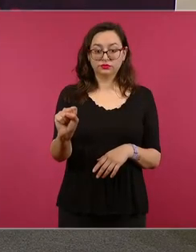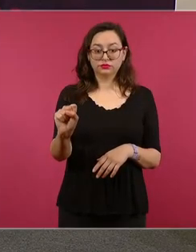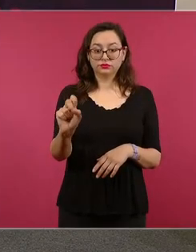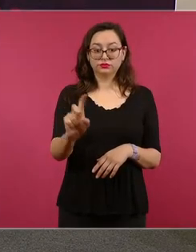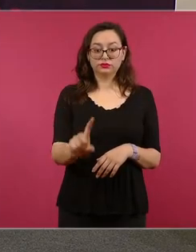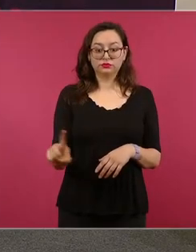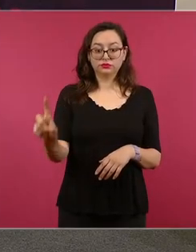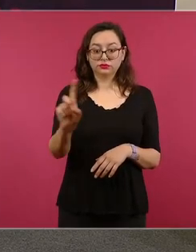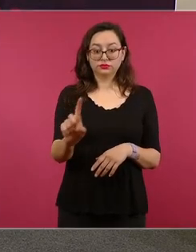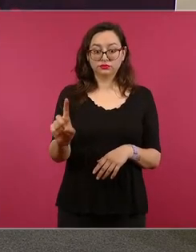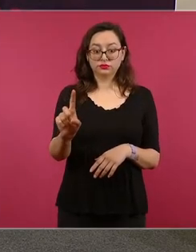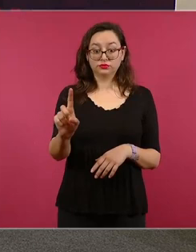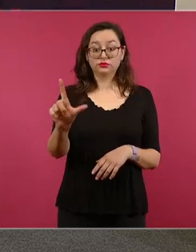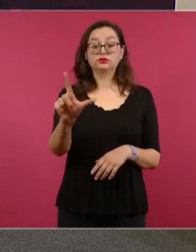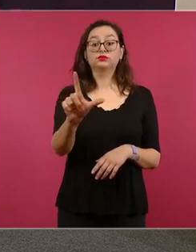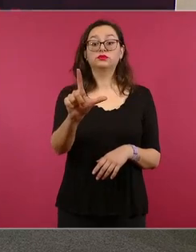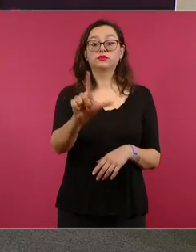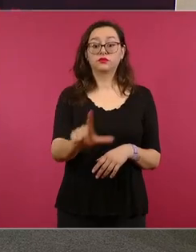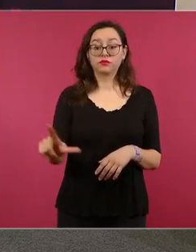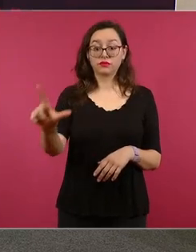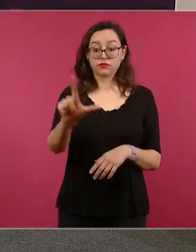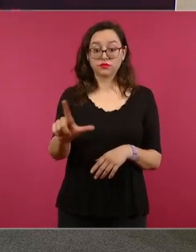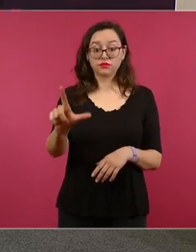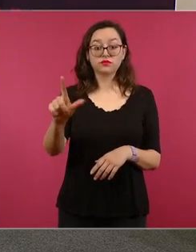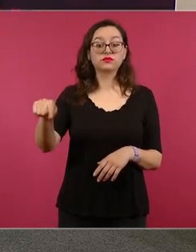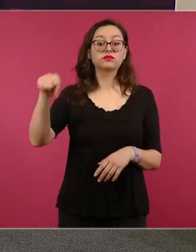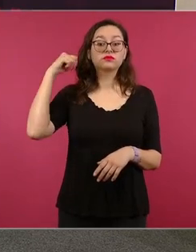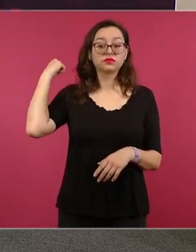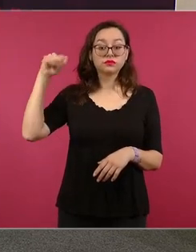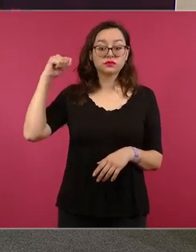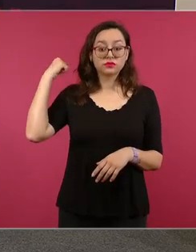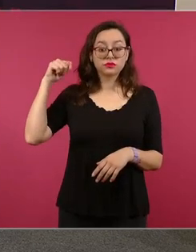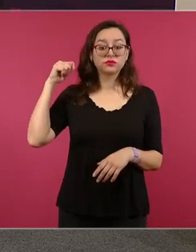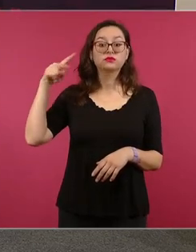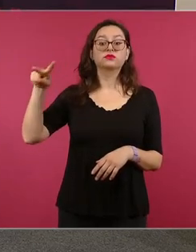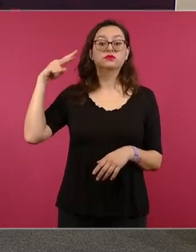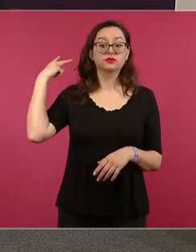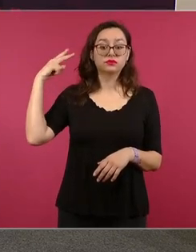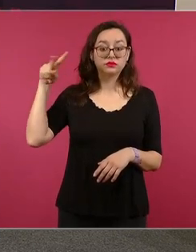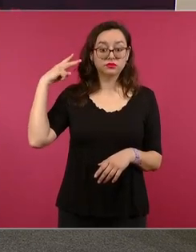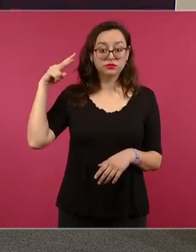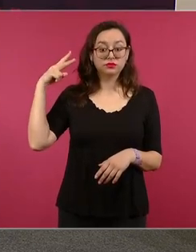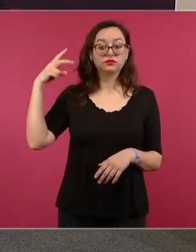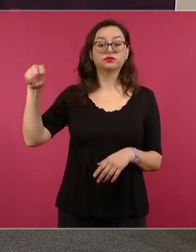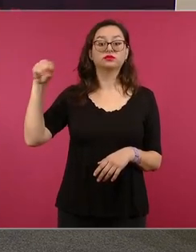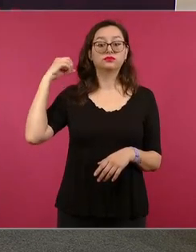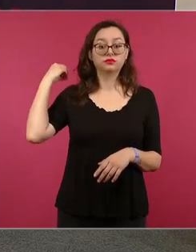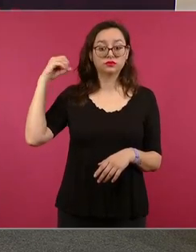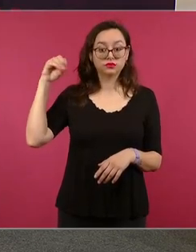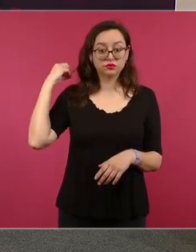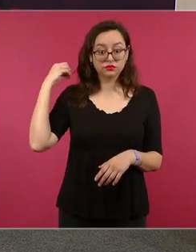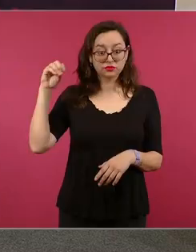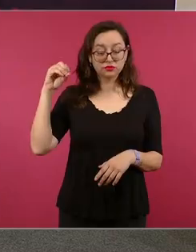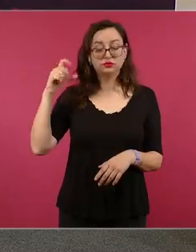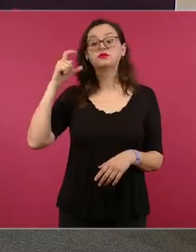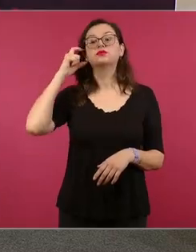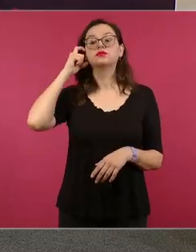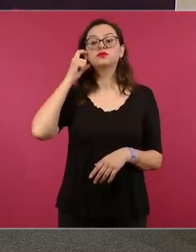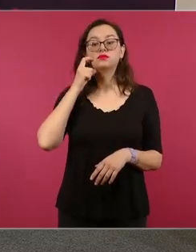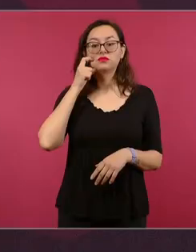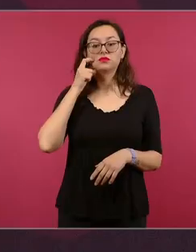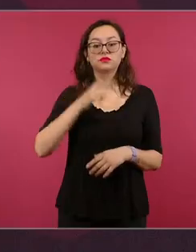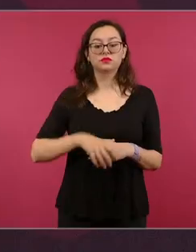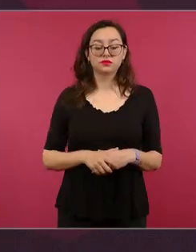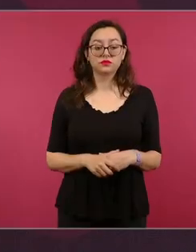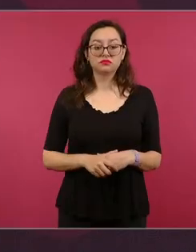domingo y lunes Tabasco, Veracruz, Oaxaca, el domingo Guerrero, y